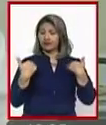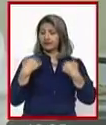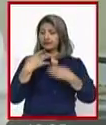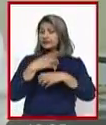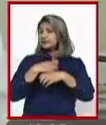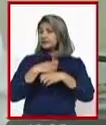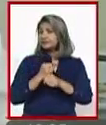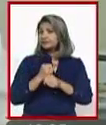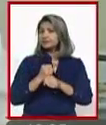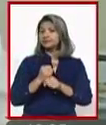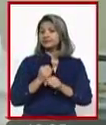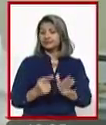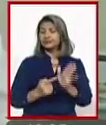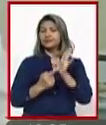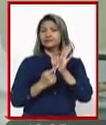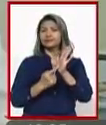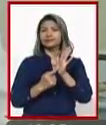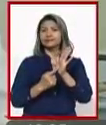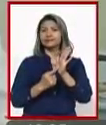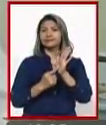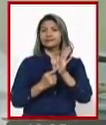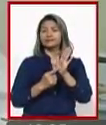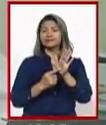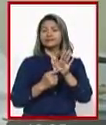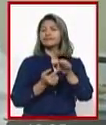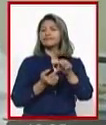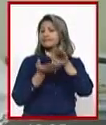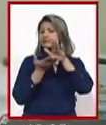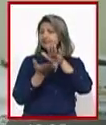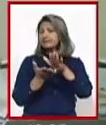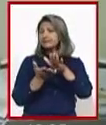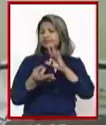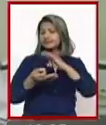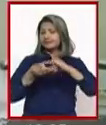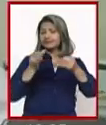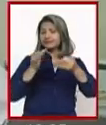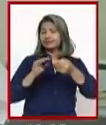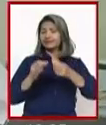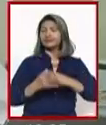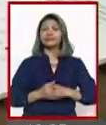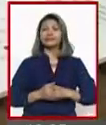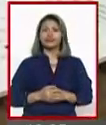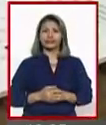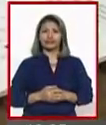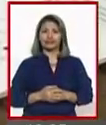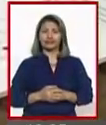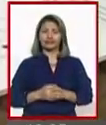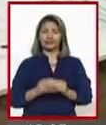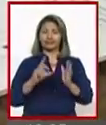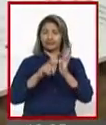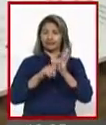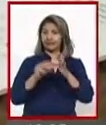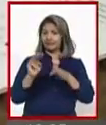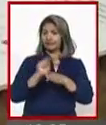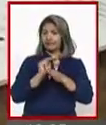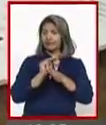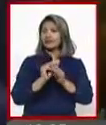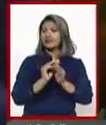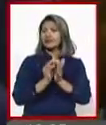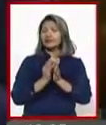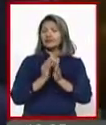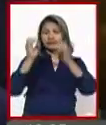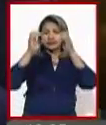su presentación de expedientes en una fecha indicada que va a salir desde el Ministerio de